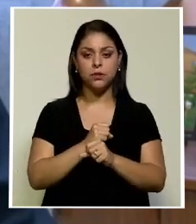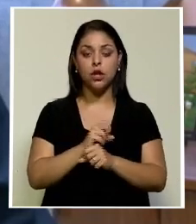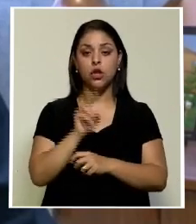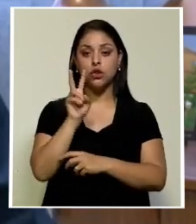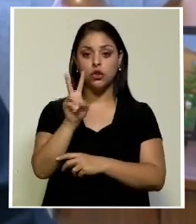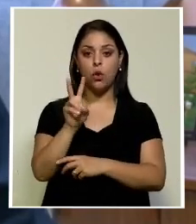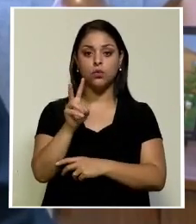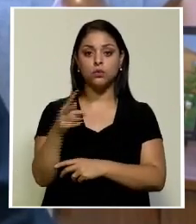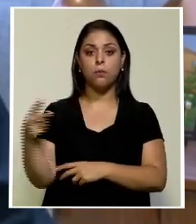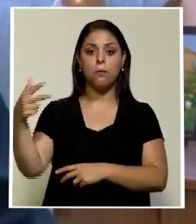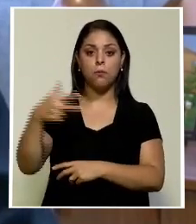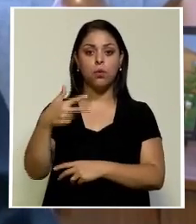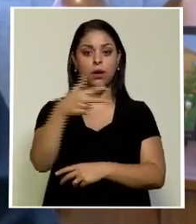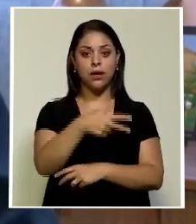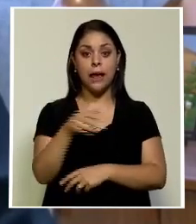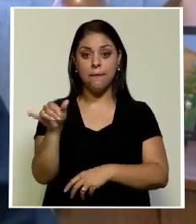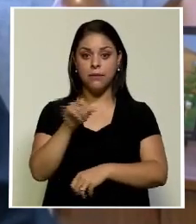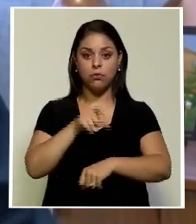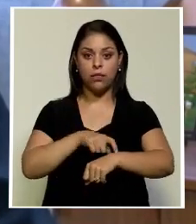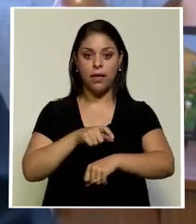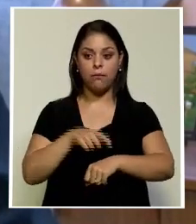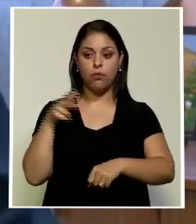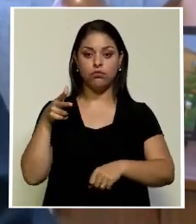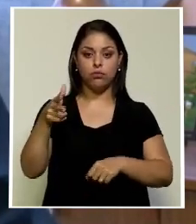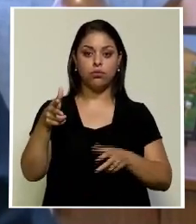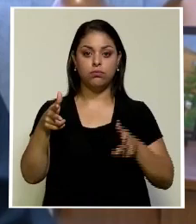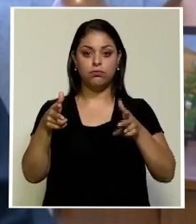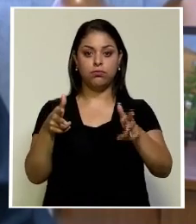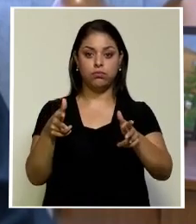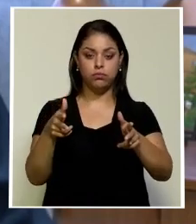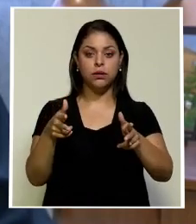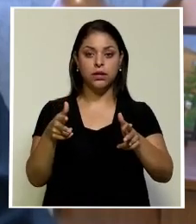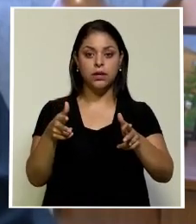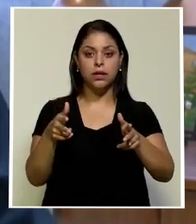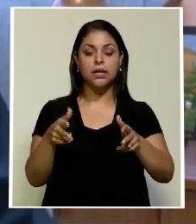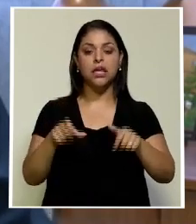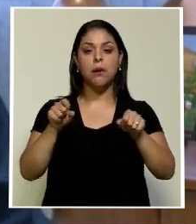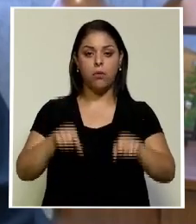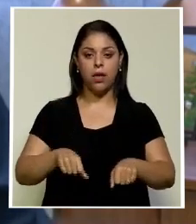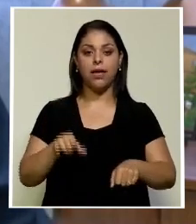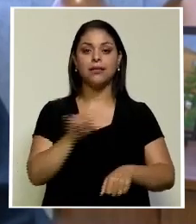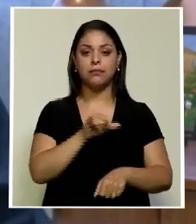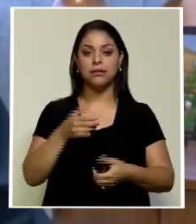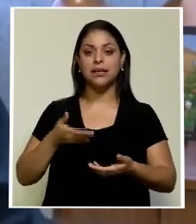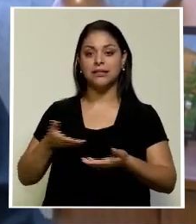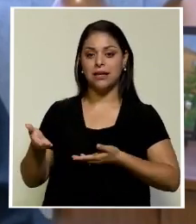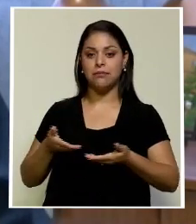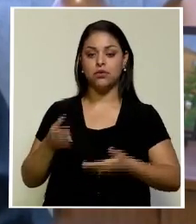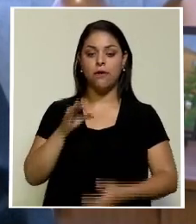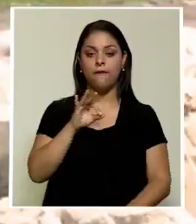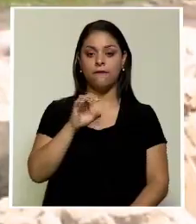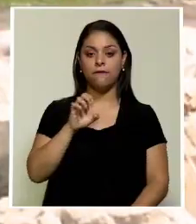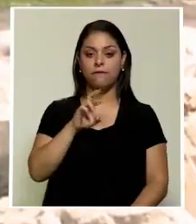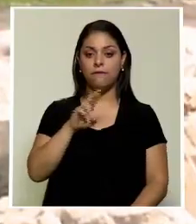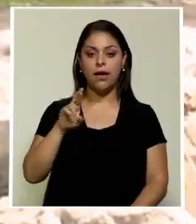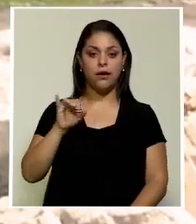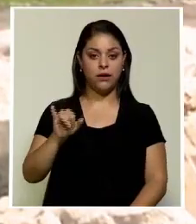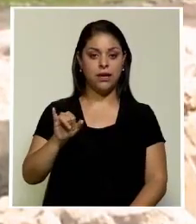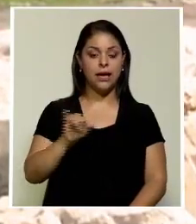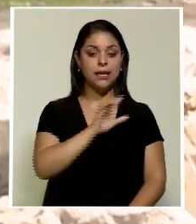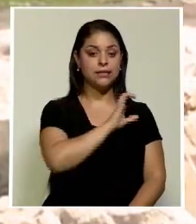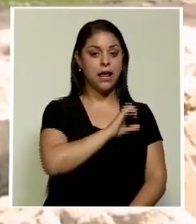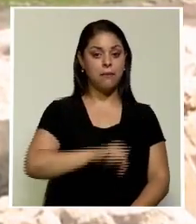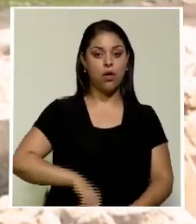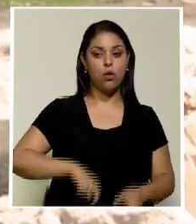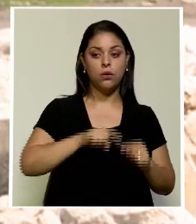buques graneleros al mismo tiempo y para recibir el servicio de ferry entre El Salvador y Costa Rica. La